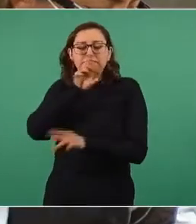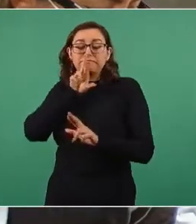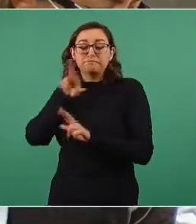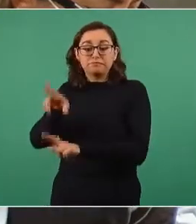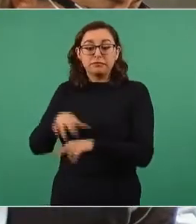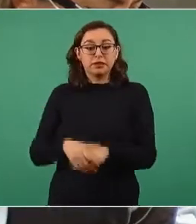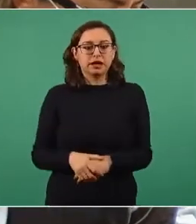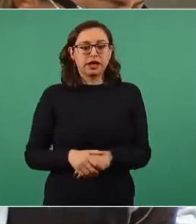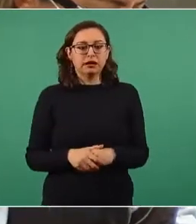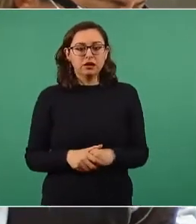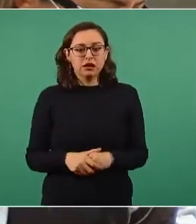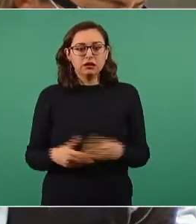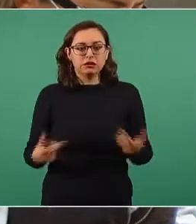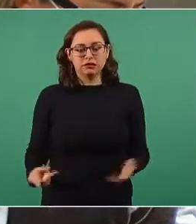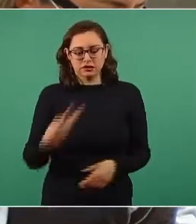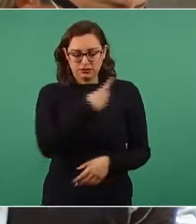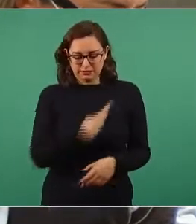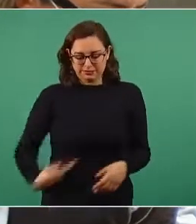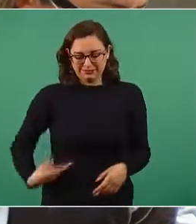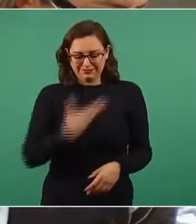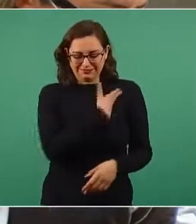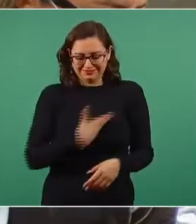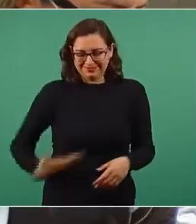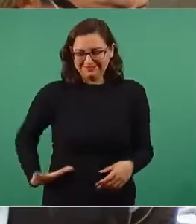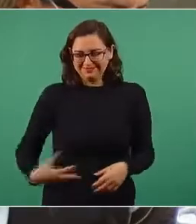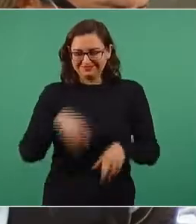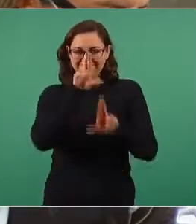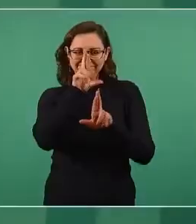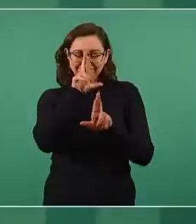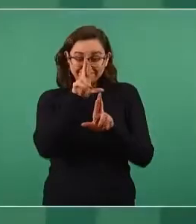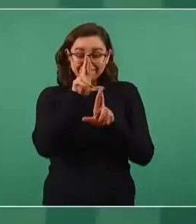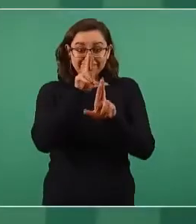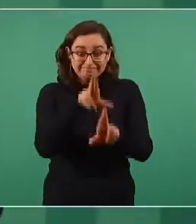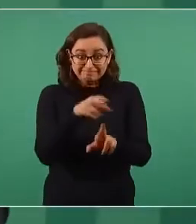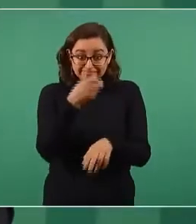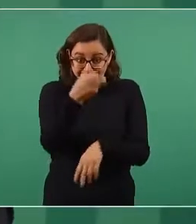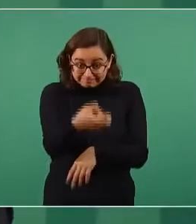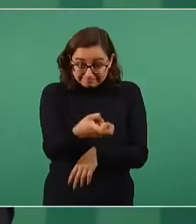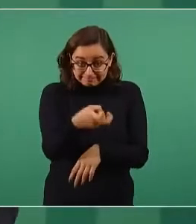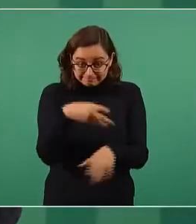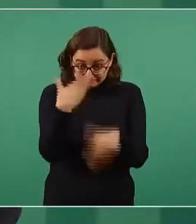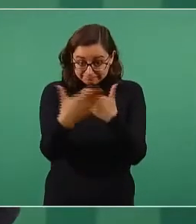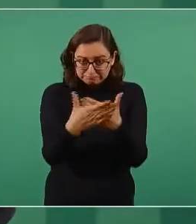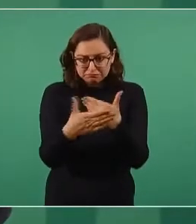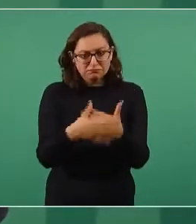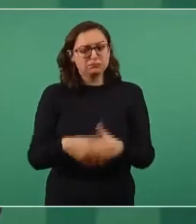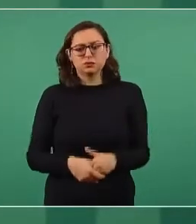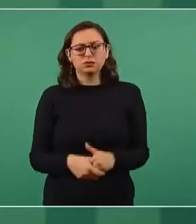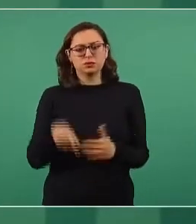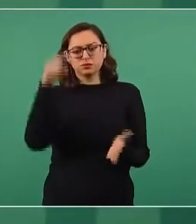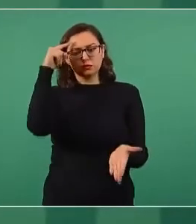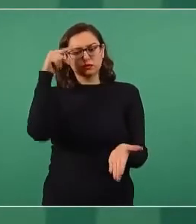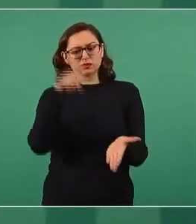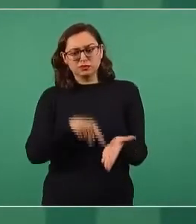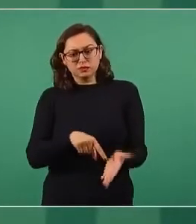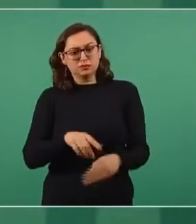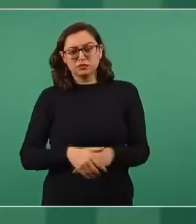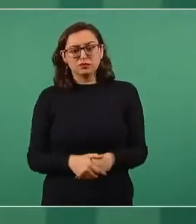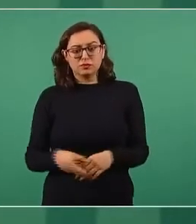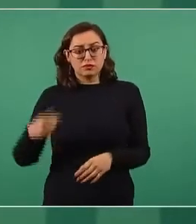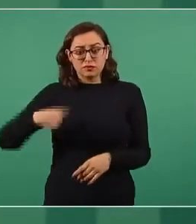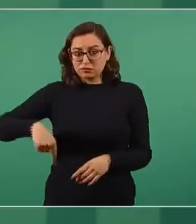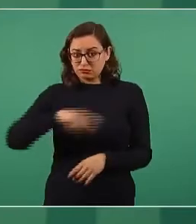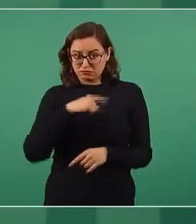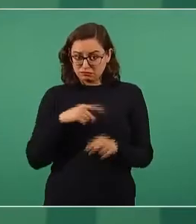la vicepresidenta, digamos, en esta parte del procedimiento diplomático? No esperaría yo una respuesta de ella, porque tampoco nosotros hemos puesto ese tema